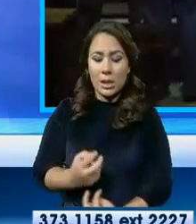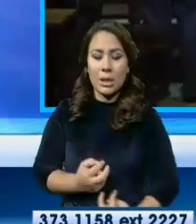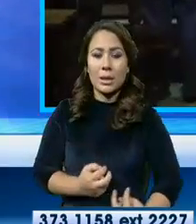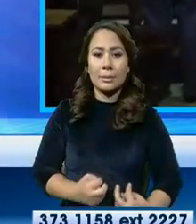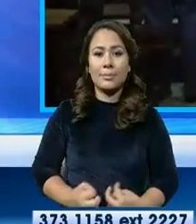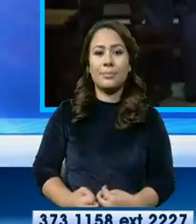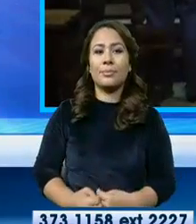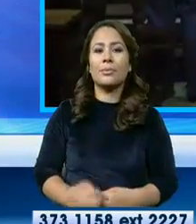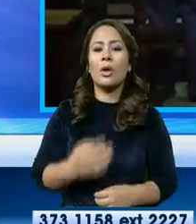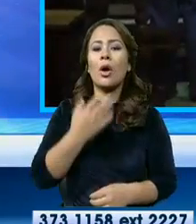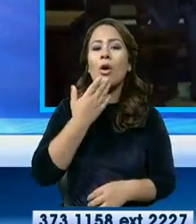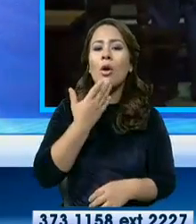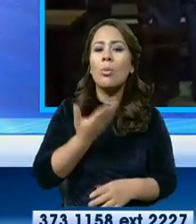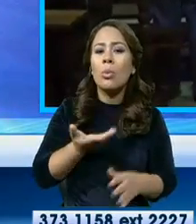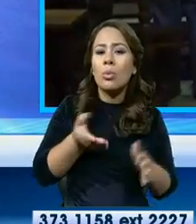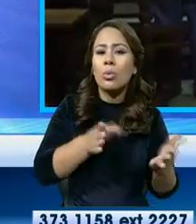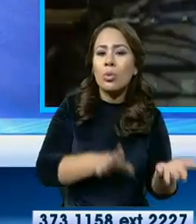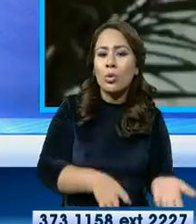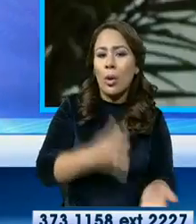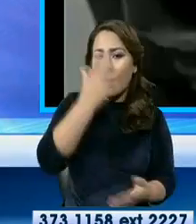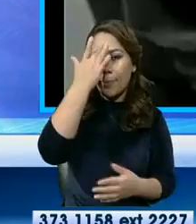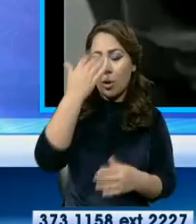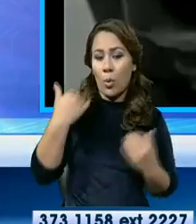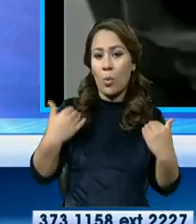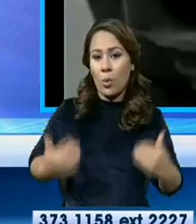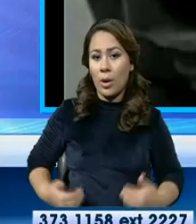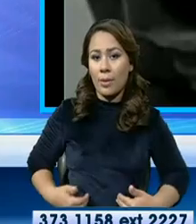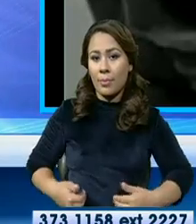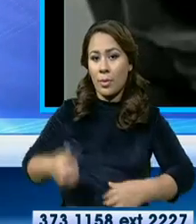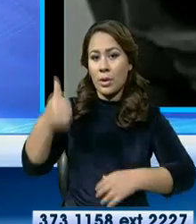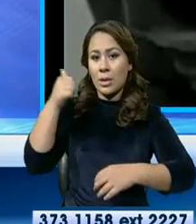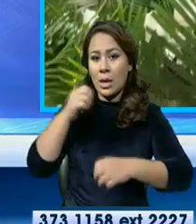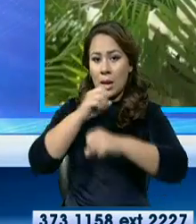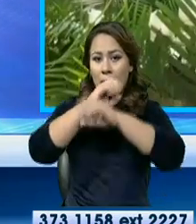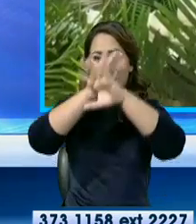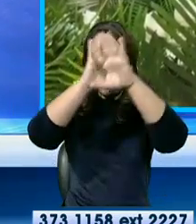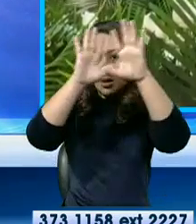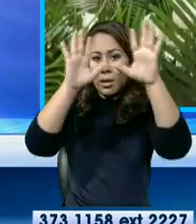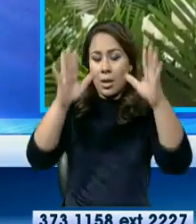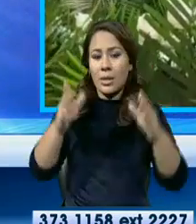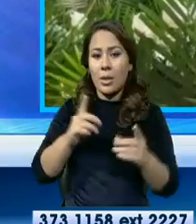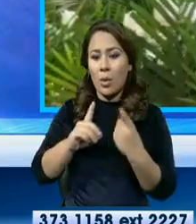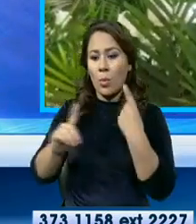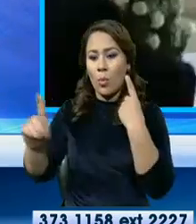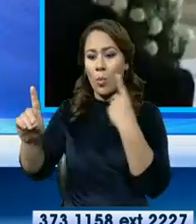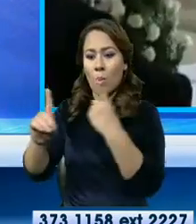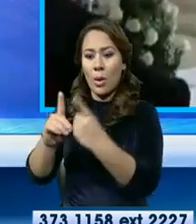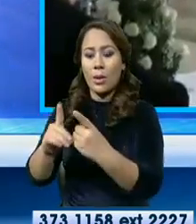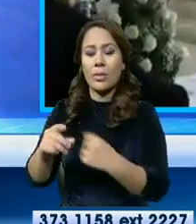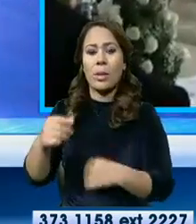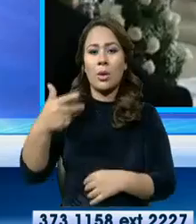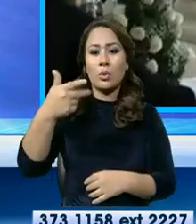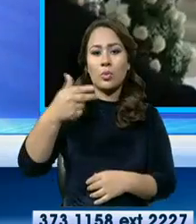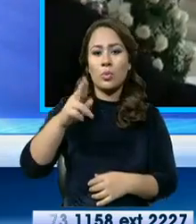pruebas? Ellos pueden encontrar en mañana, en Cuchibamba,